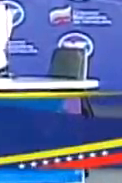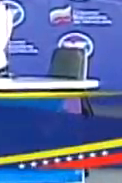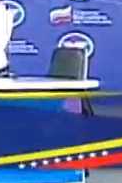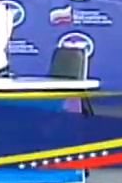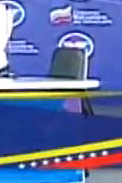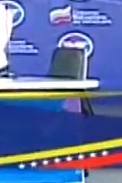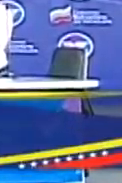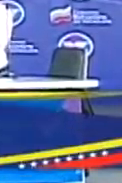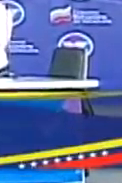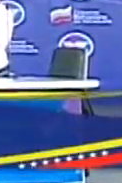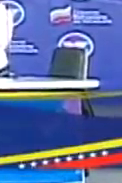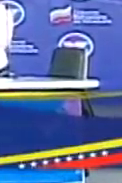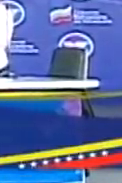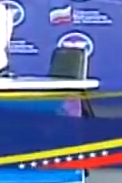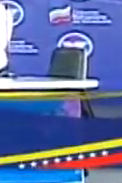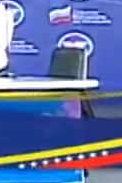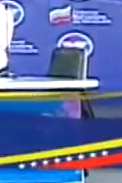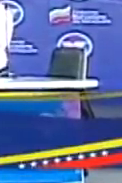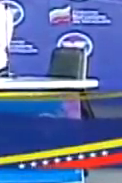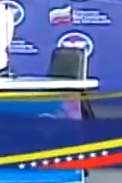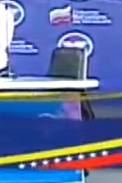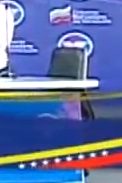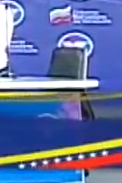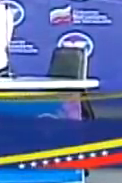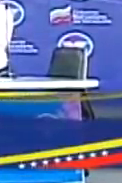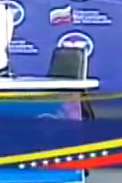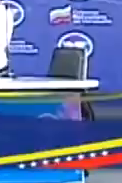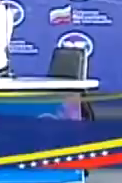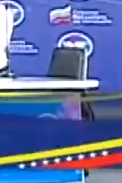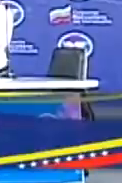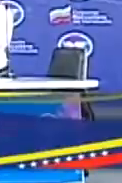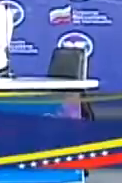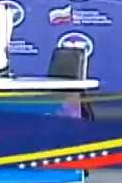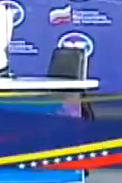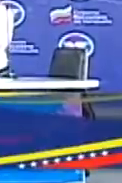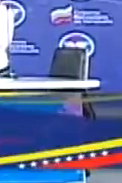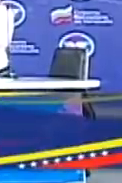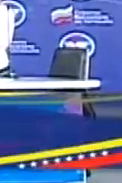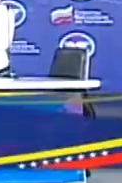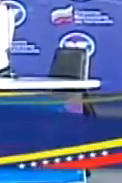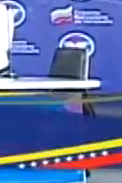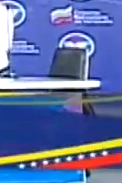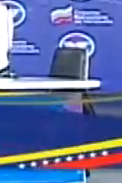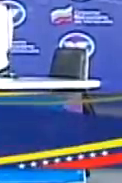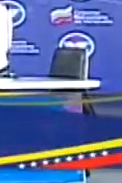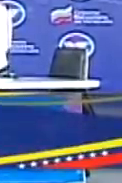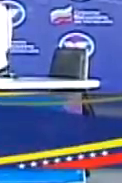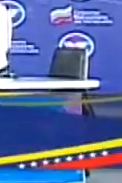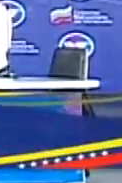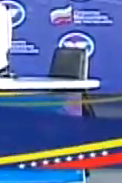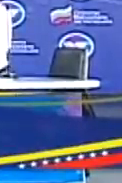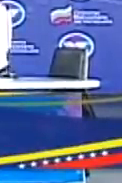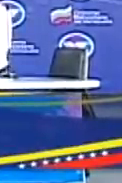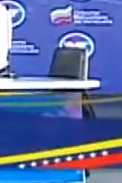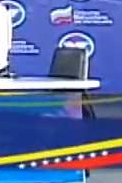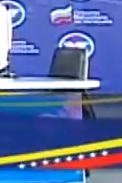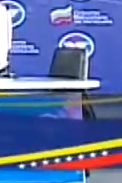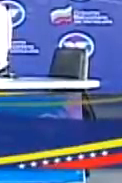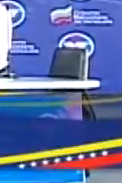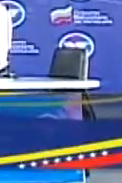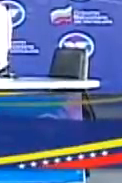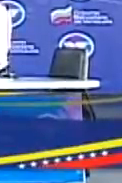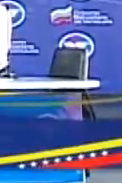país. Una jornada de trabajo además que se apunta en el contexto de las tres